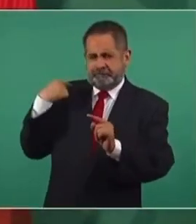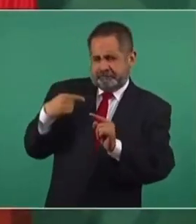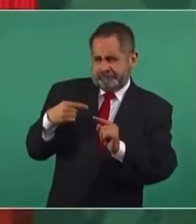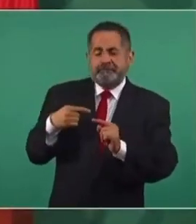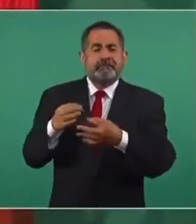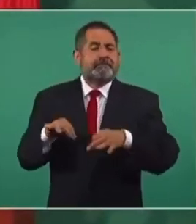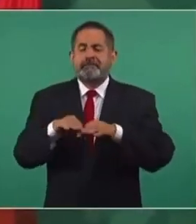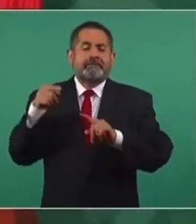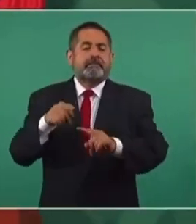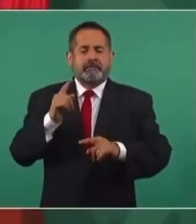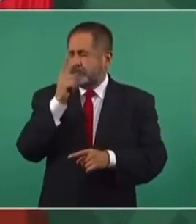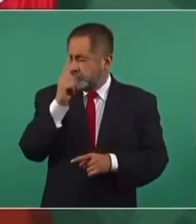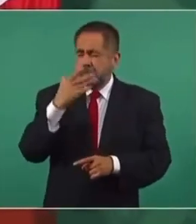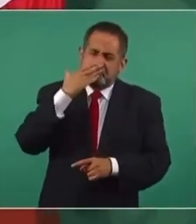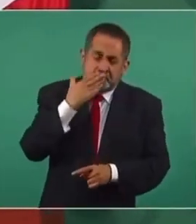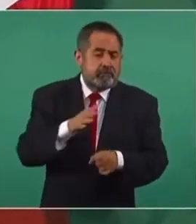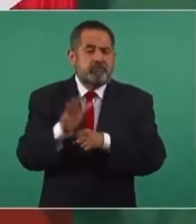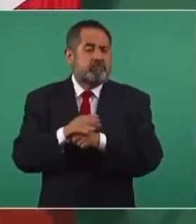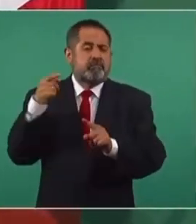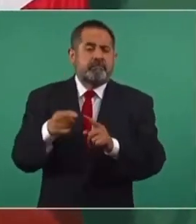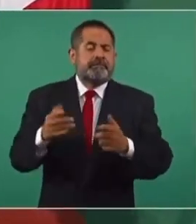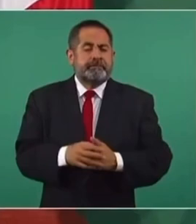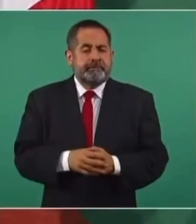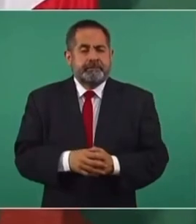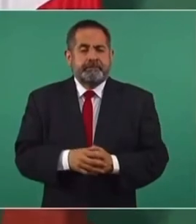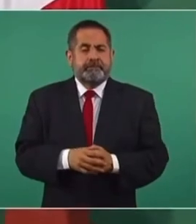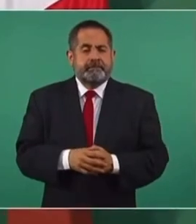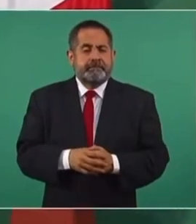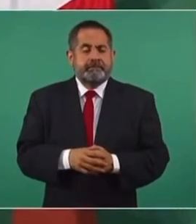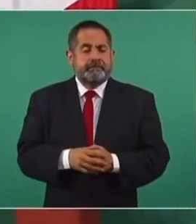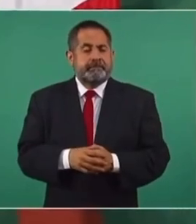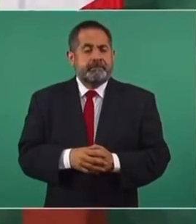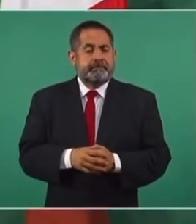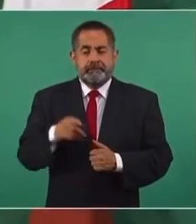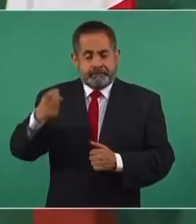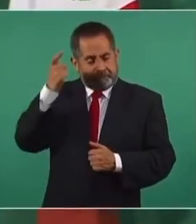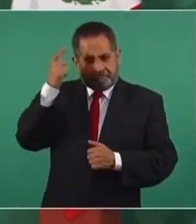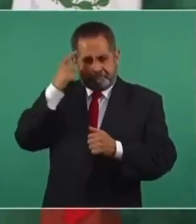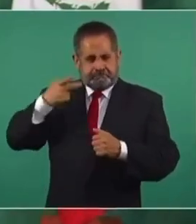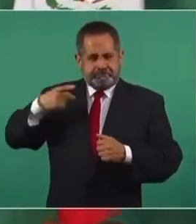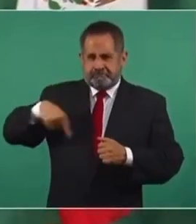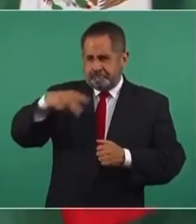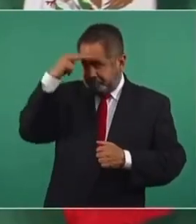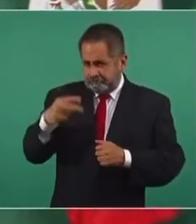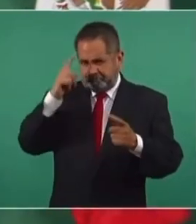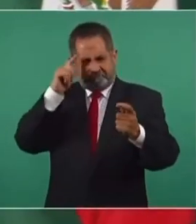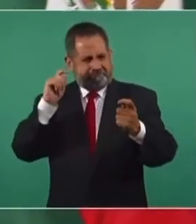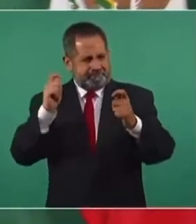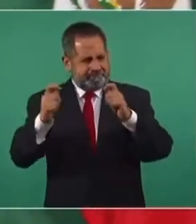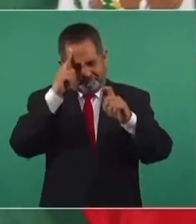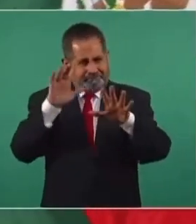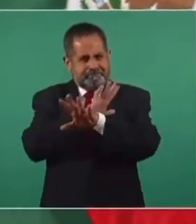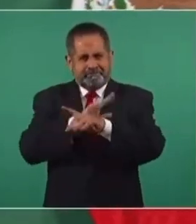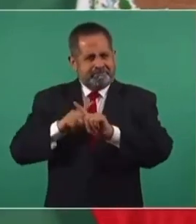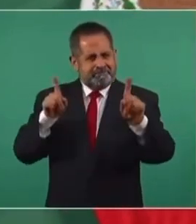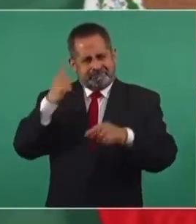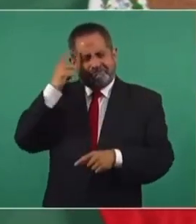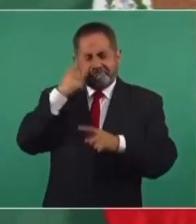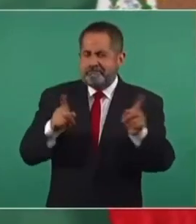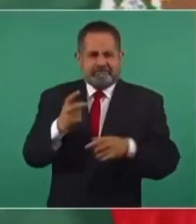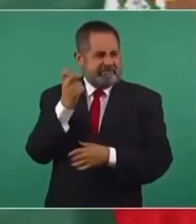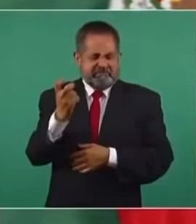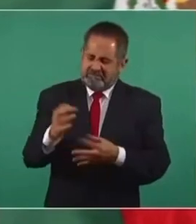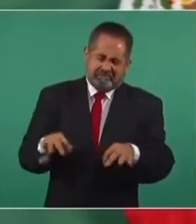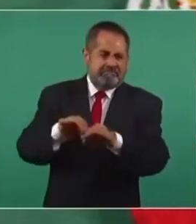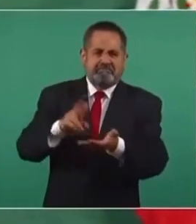tiempos, el logro más importante, ha sido el cambio de mentalidad de nuestro pueblo. Eso